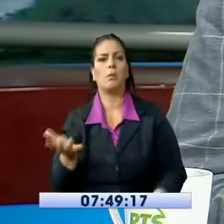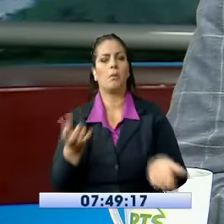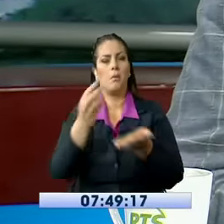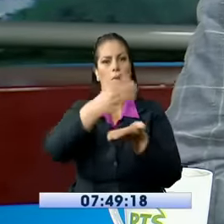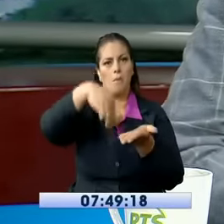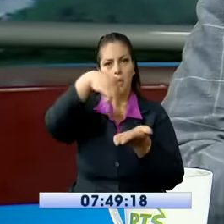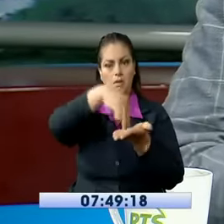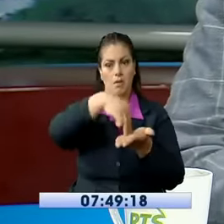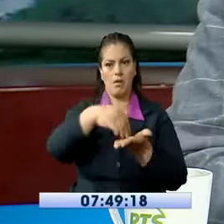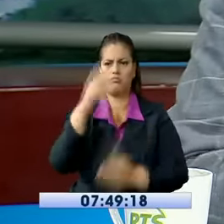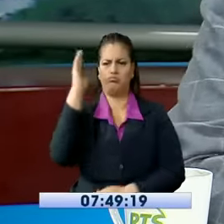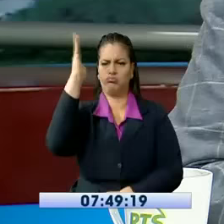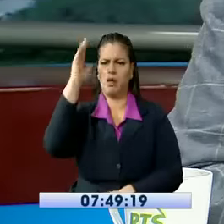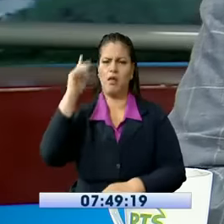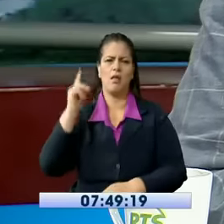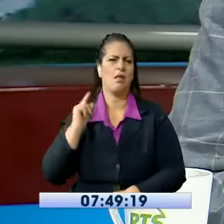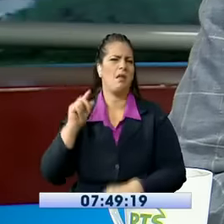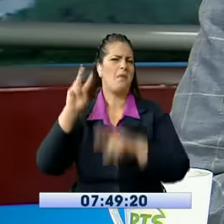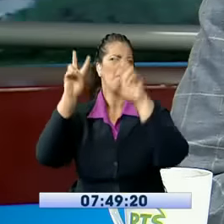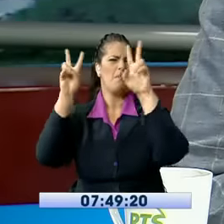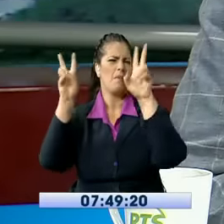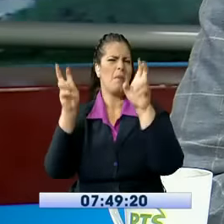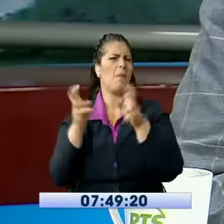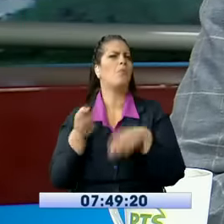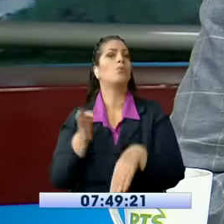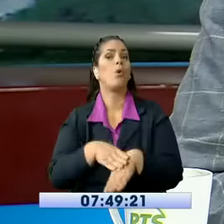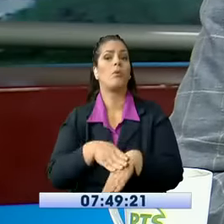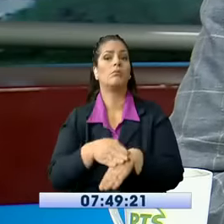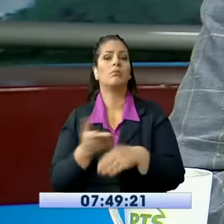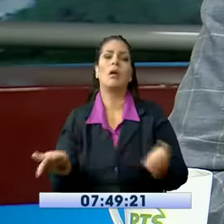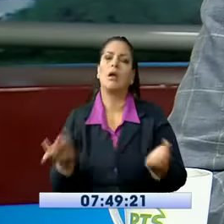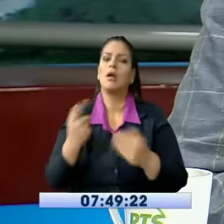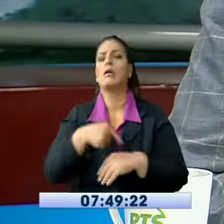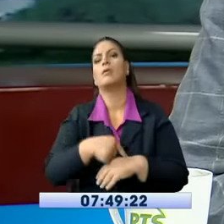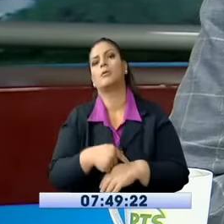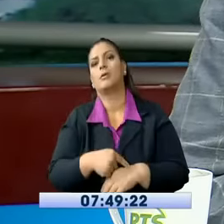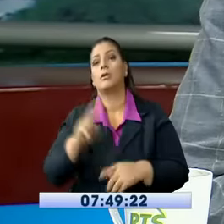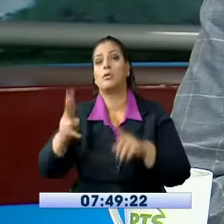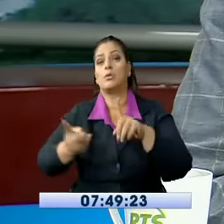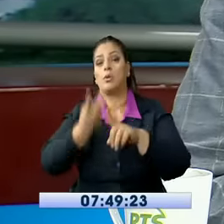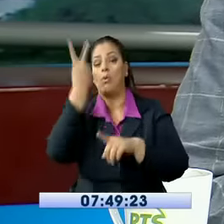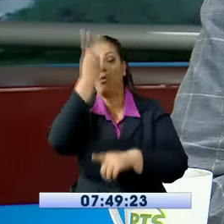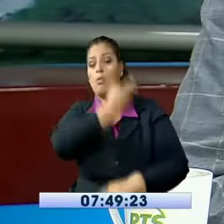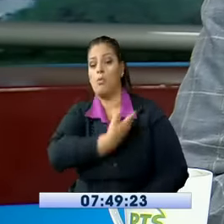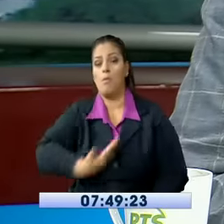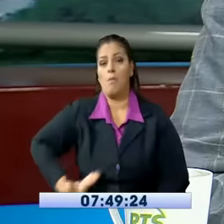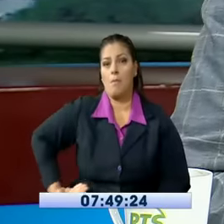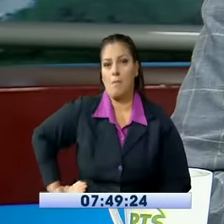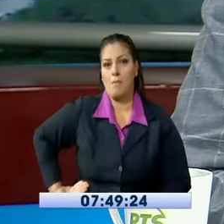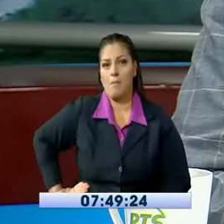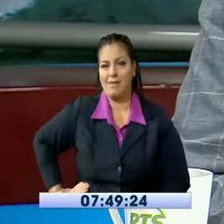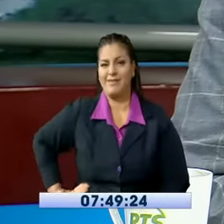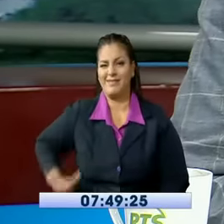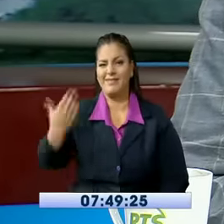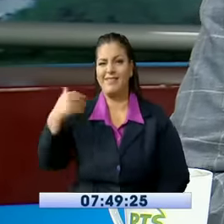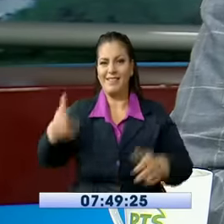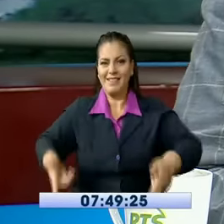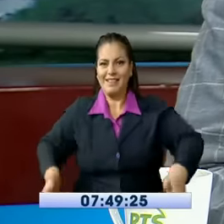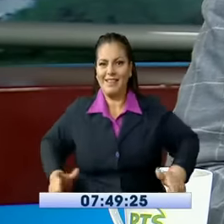brindó detalles sobre lo que representa la labor que tiene el ex vicepresidente de la República, Lenín Moreno, en